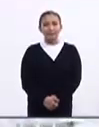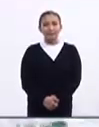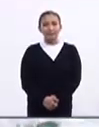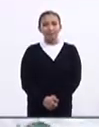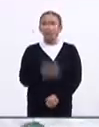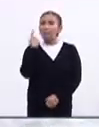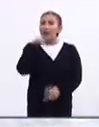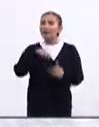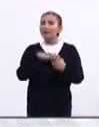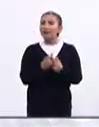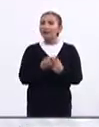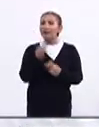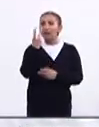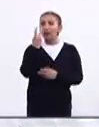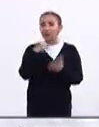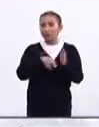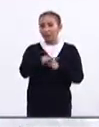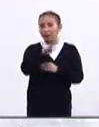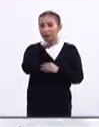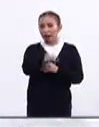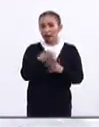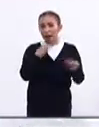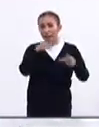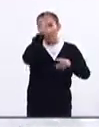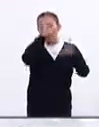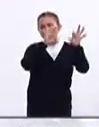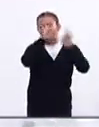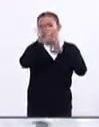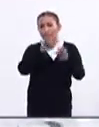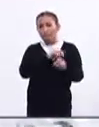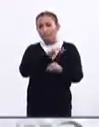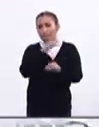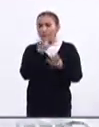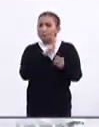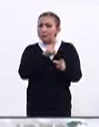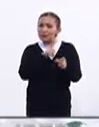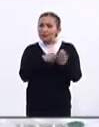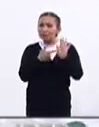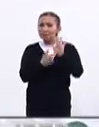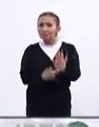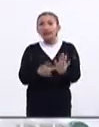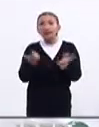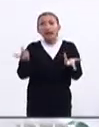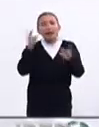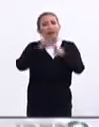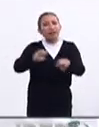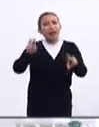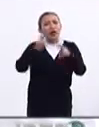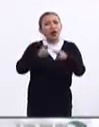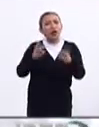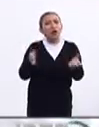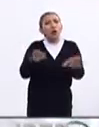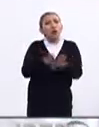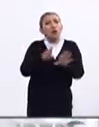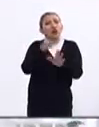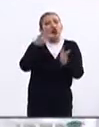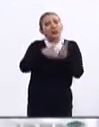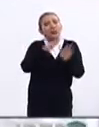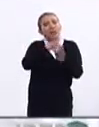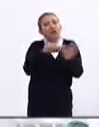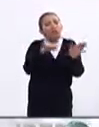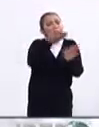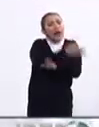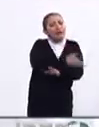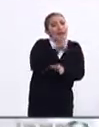Y bueno, para iniciar este 2019 les hemos preparado un programa especial en el que vamos a analizar pues cómo el 2018